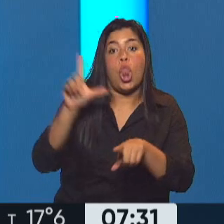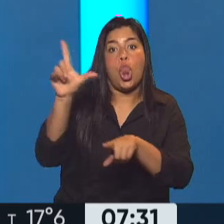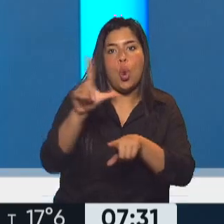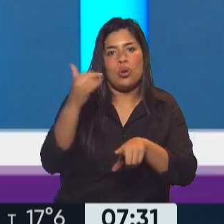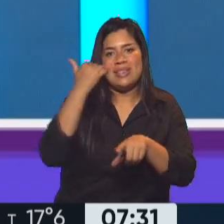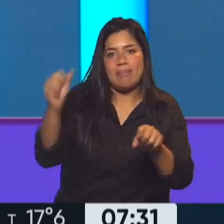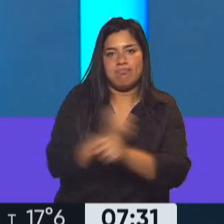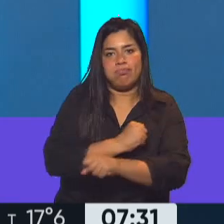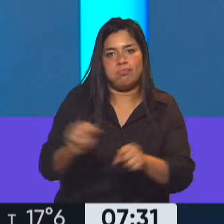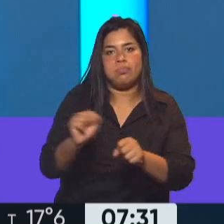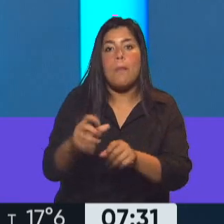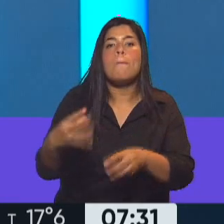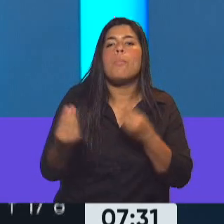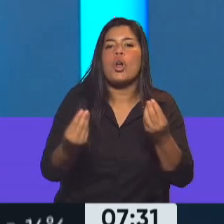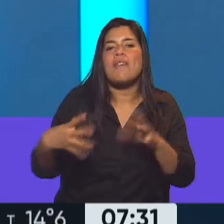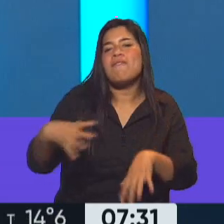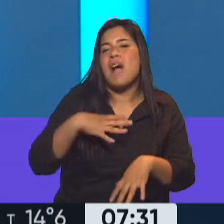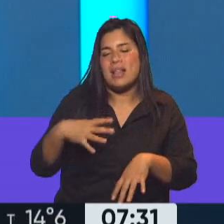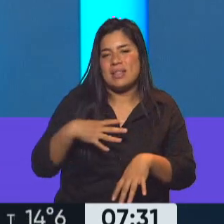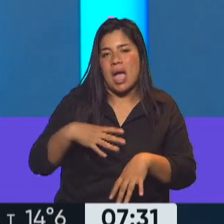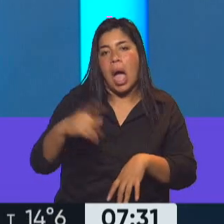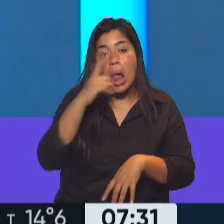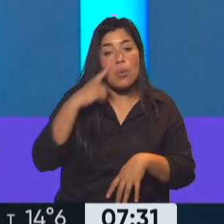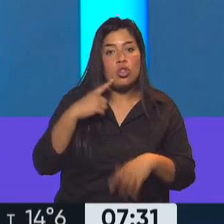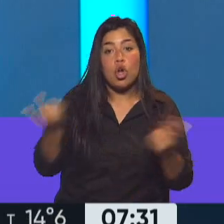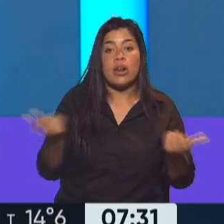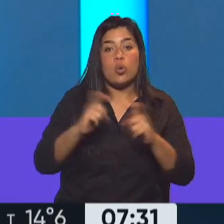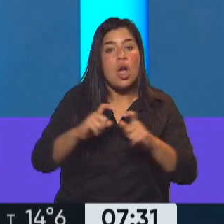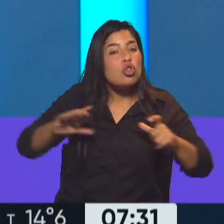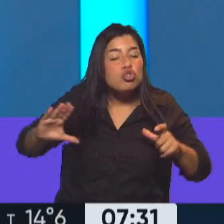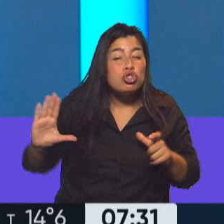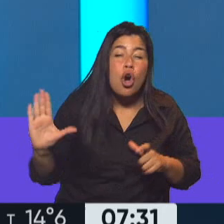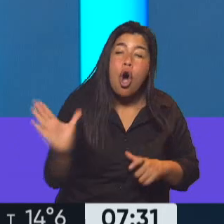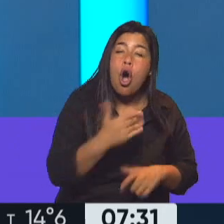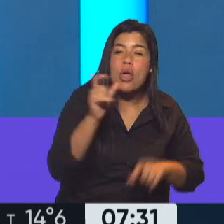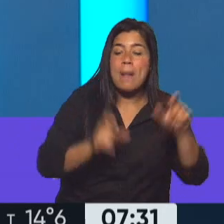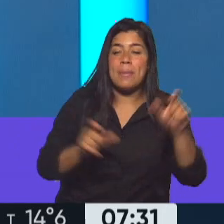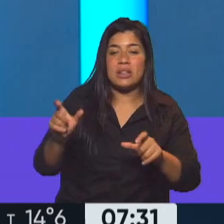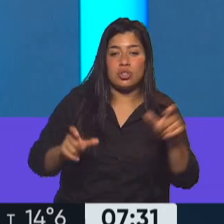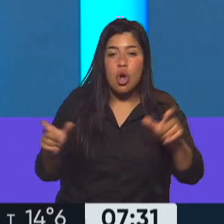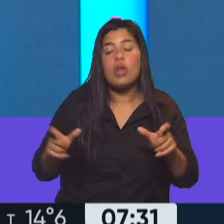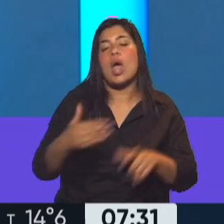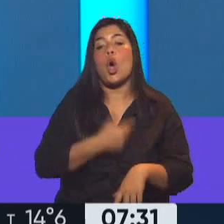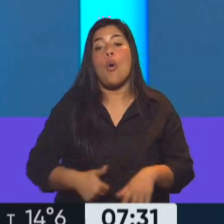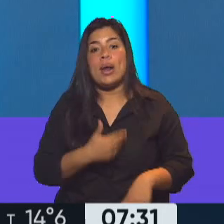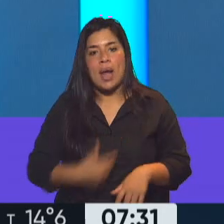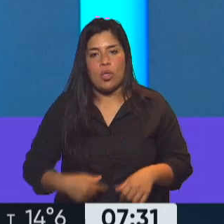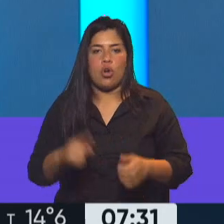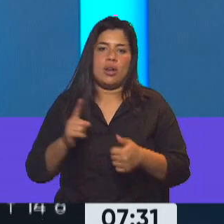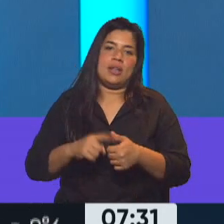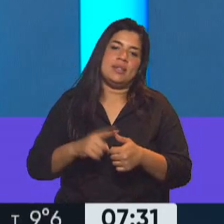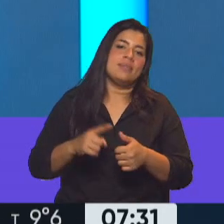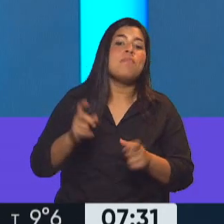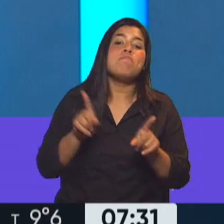Alberto Fernández se reúna con todos los gobernadores, incluidos los gobernadores radicales. Hablamos de Rodolfo Suárez de Mendoza, Gerardo Morales de